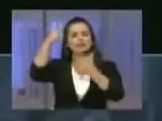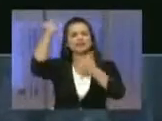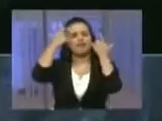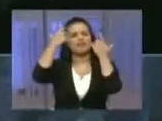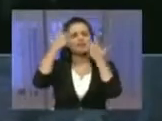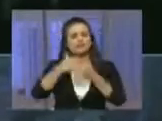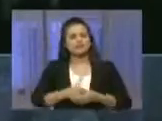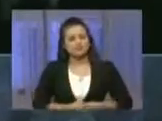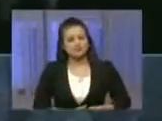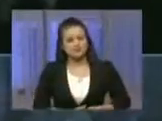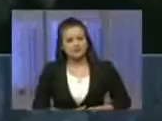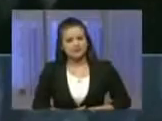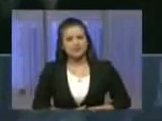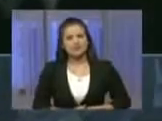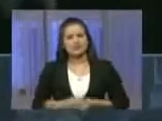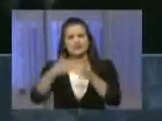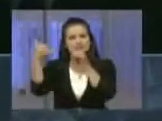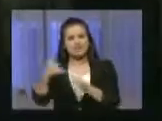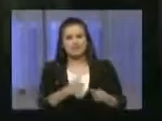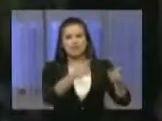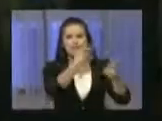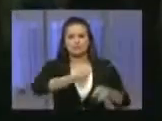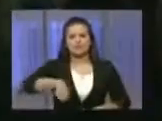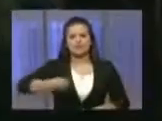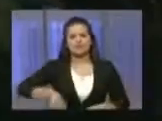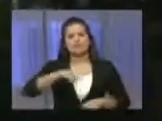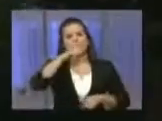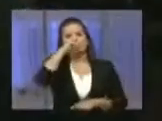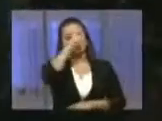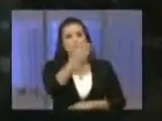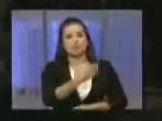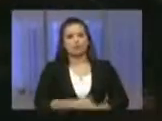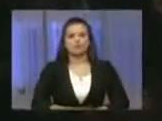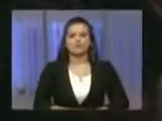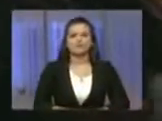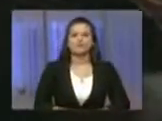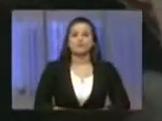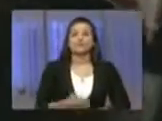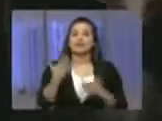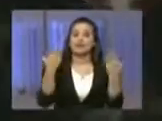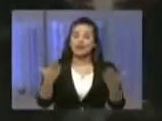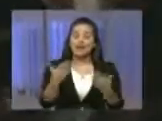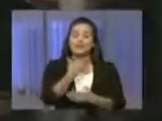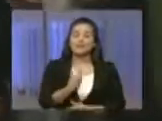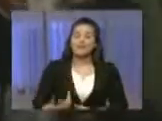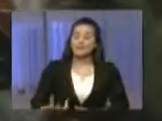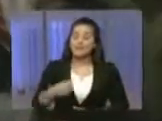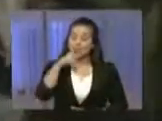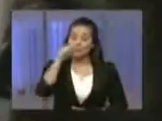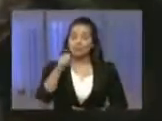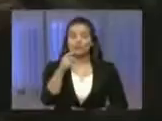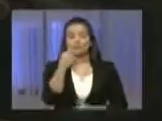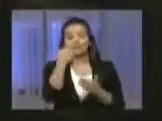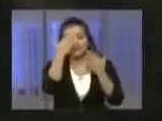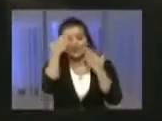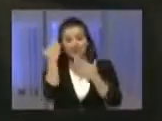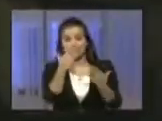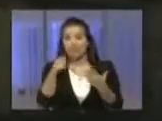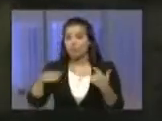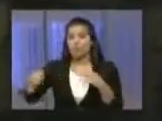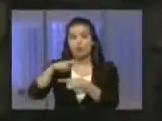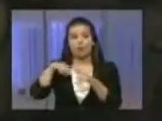presidente Viva su hijo el presidente obrero Nicolás Maduro presidente reciba usted el saludo de este